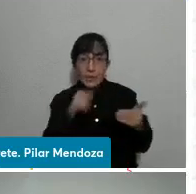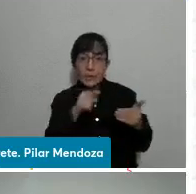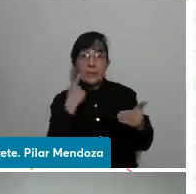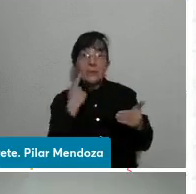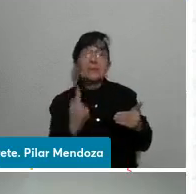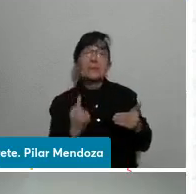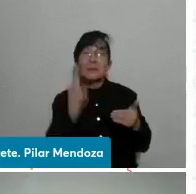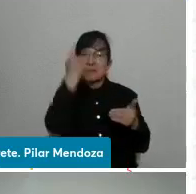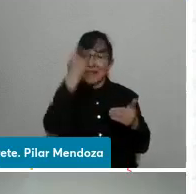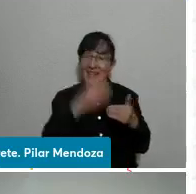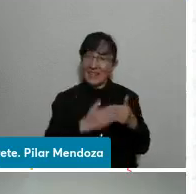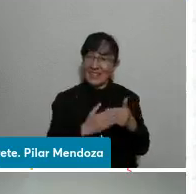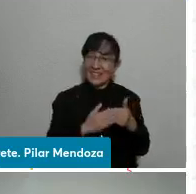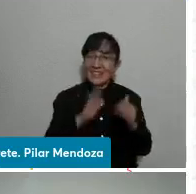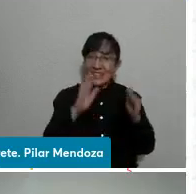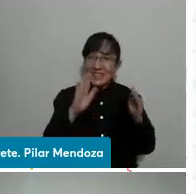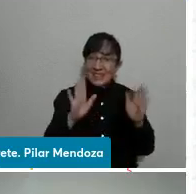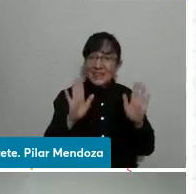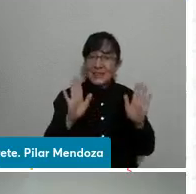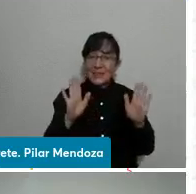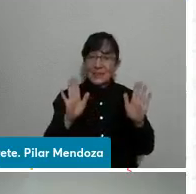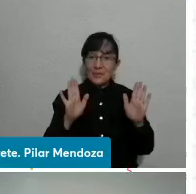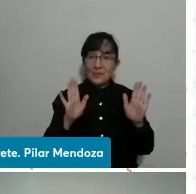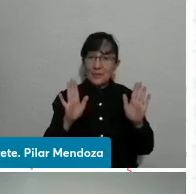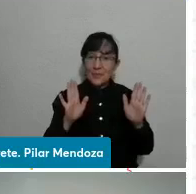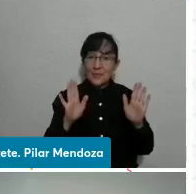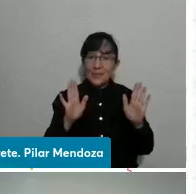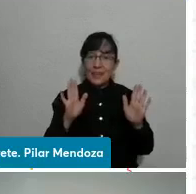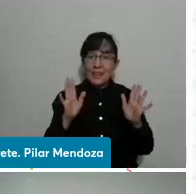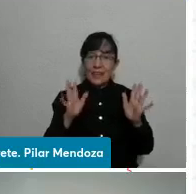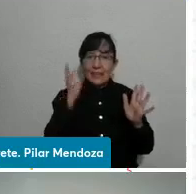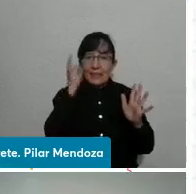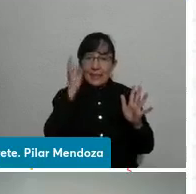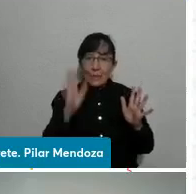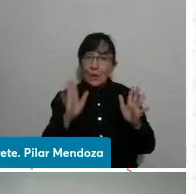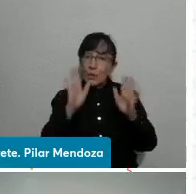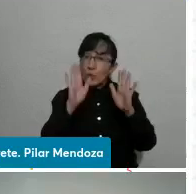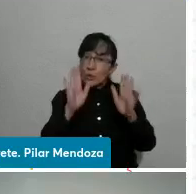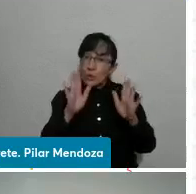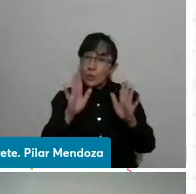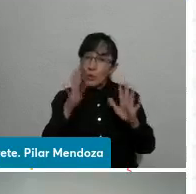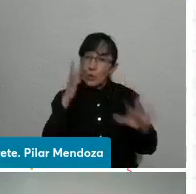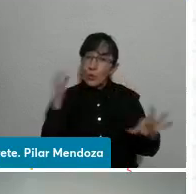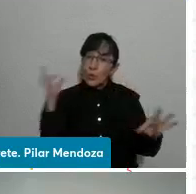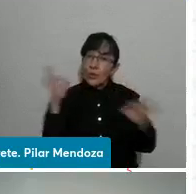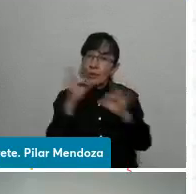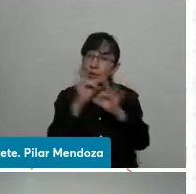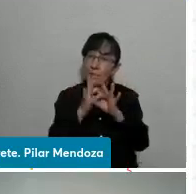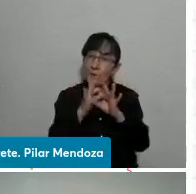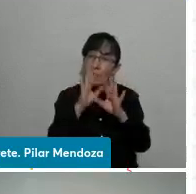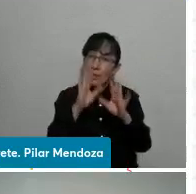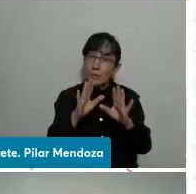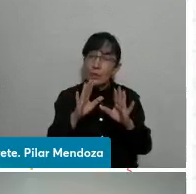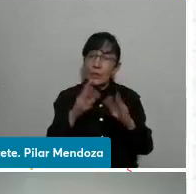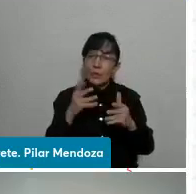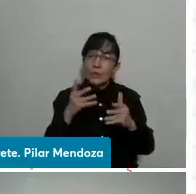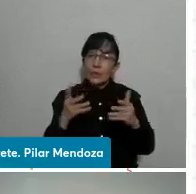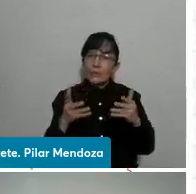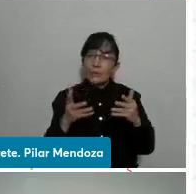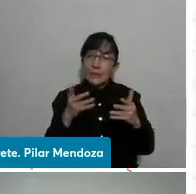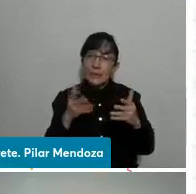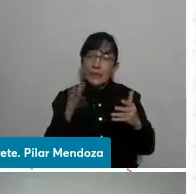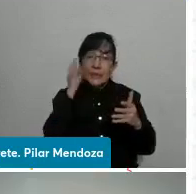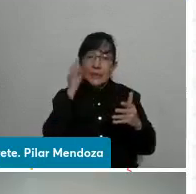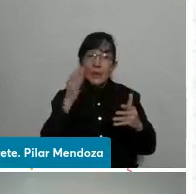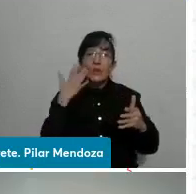que veían de pronto estaban inmersos en este enfoque STEM y se enfrentaban como a una